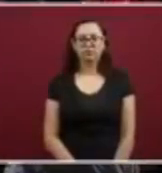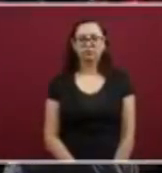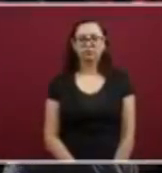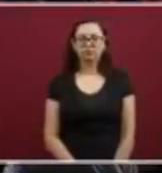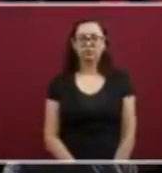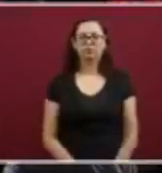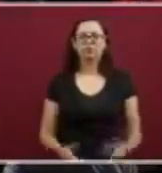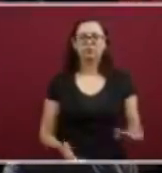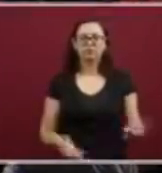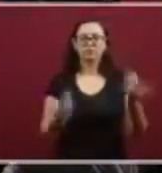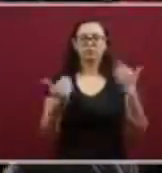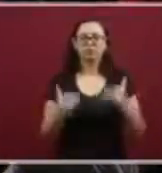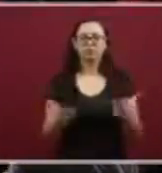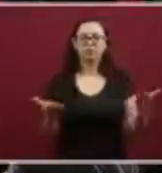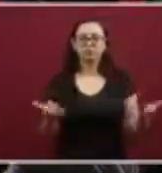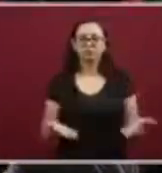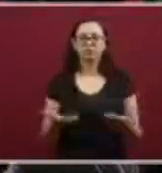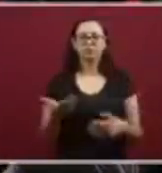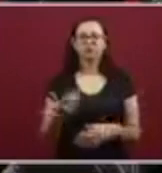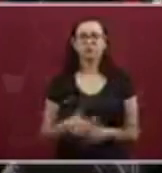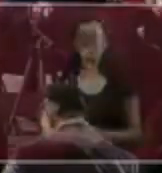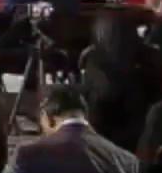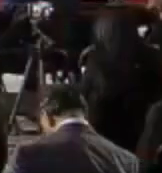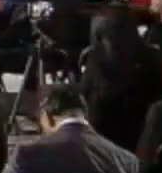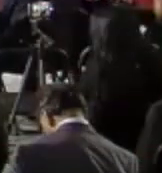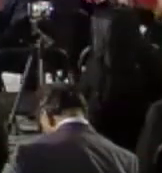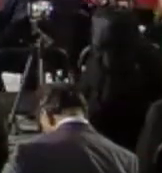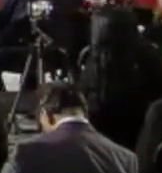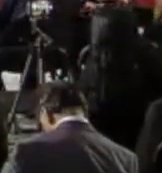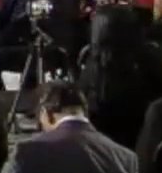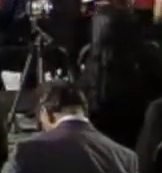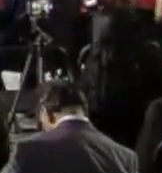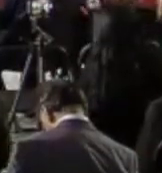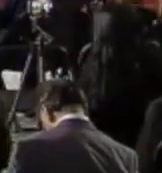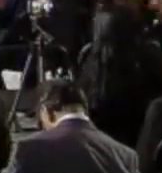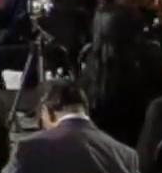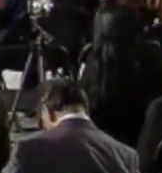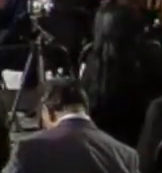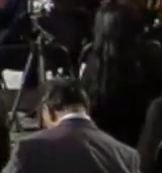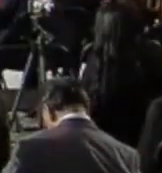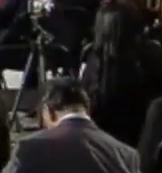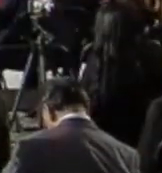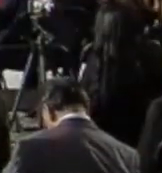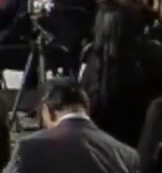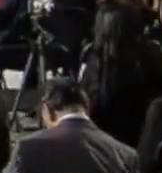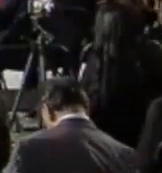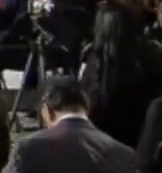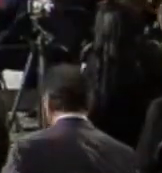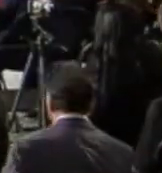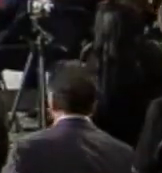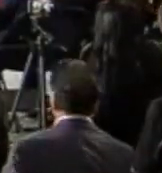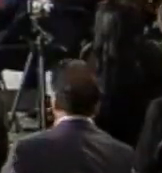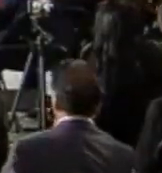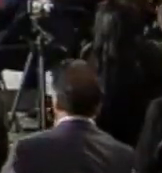Tiene la palabra el secretario de Educación Pública, Esteban Moctezuma Barragán.